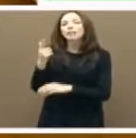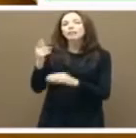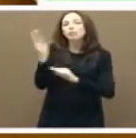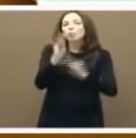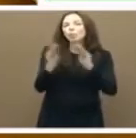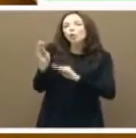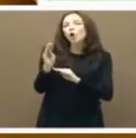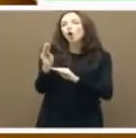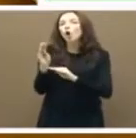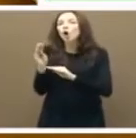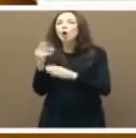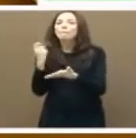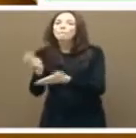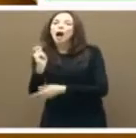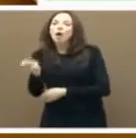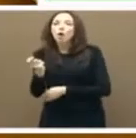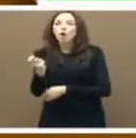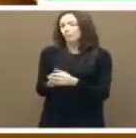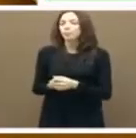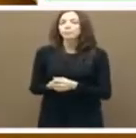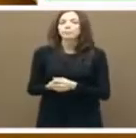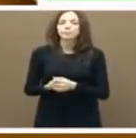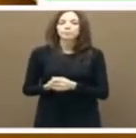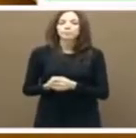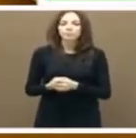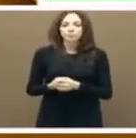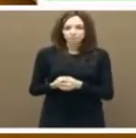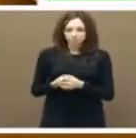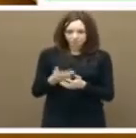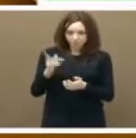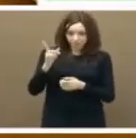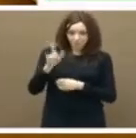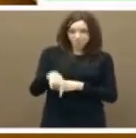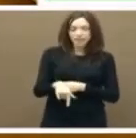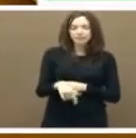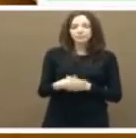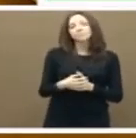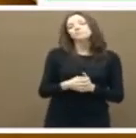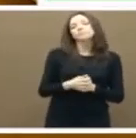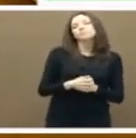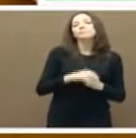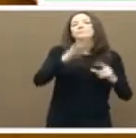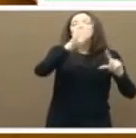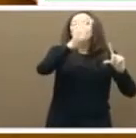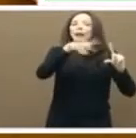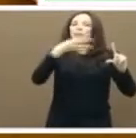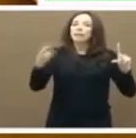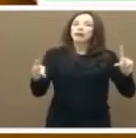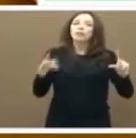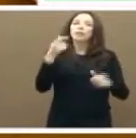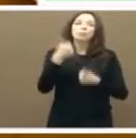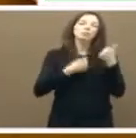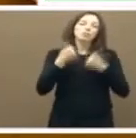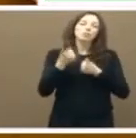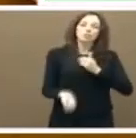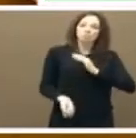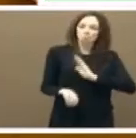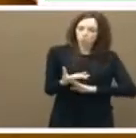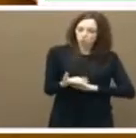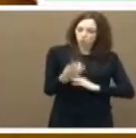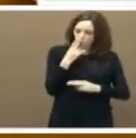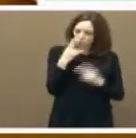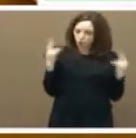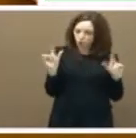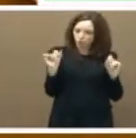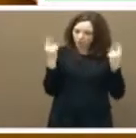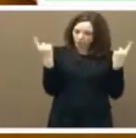renta básica de inserción en nuestra región. Se ha publicado el calendario previsto de oposiciones. La próxima semana se